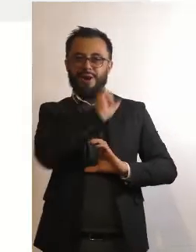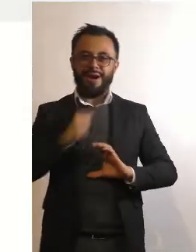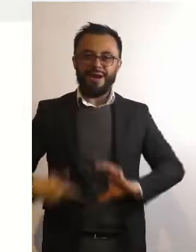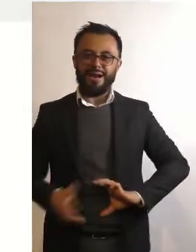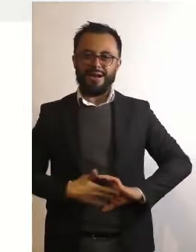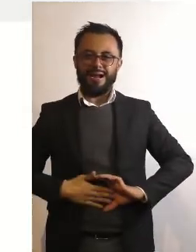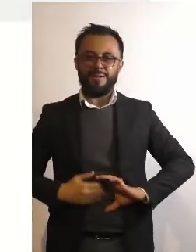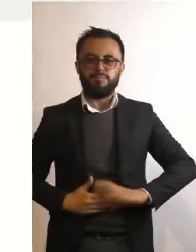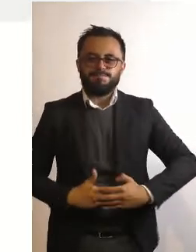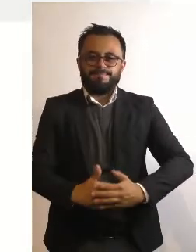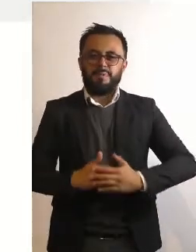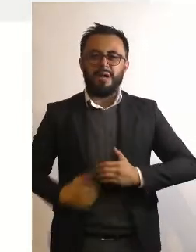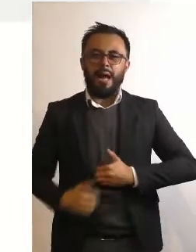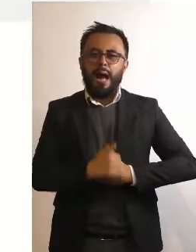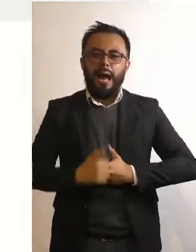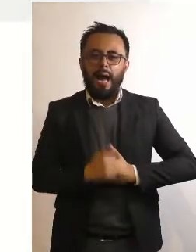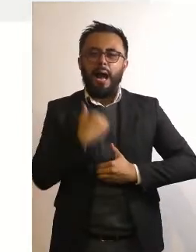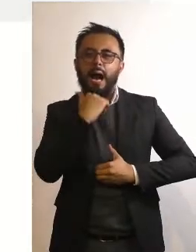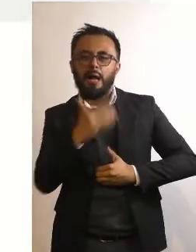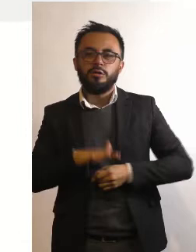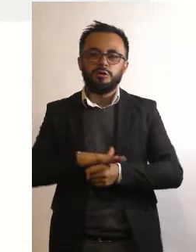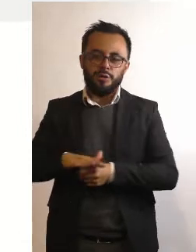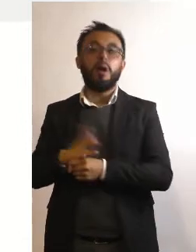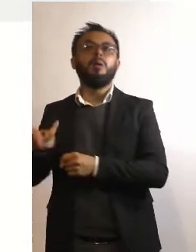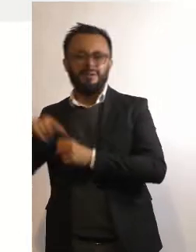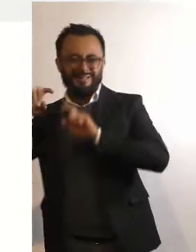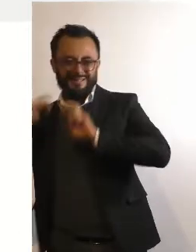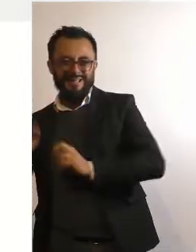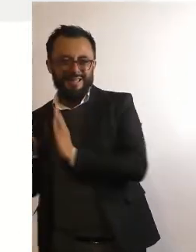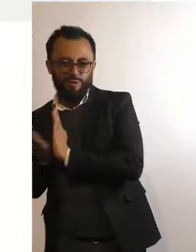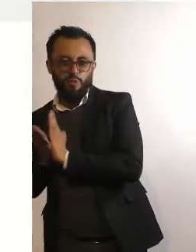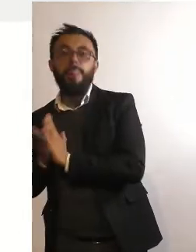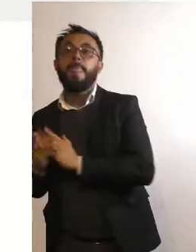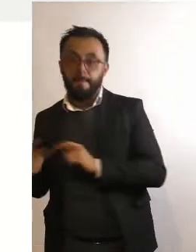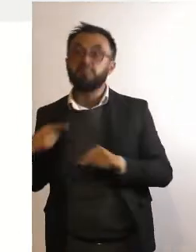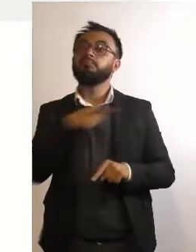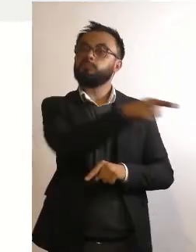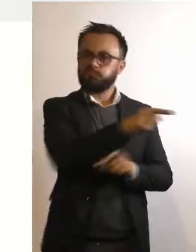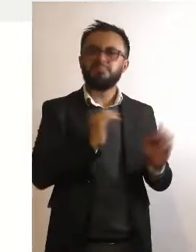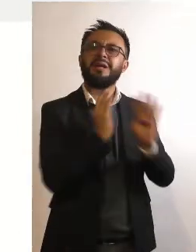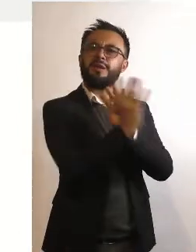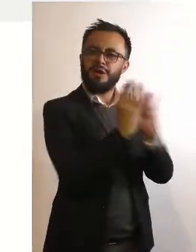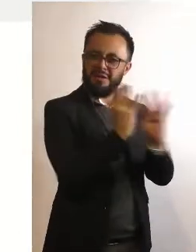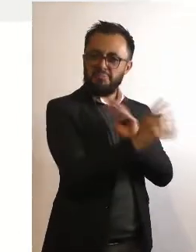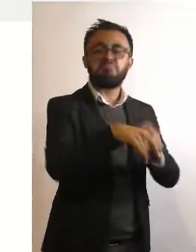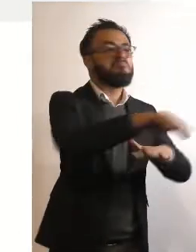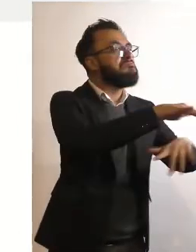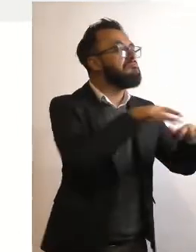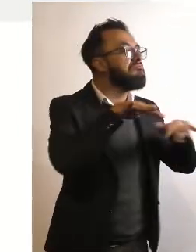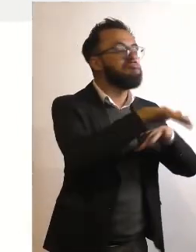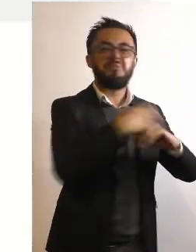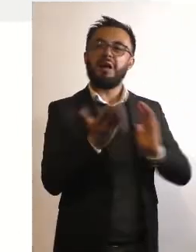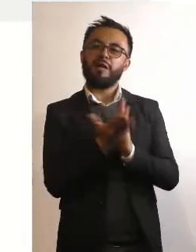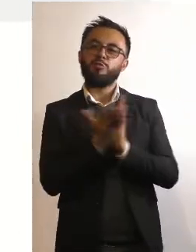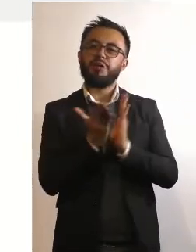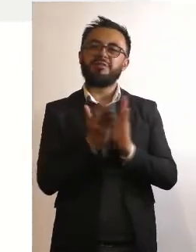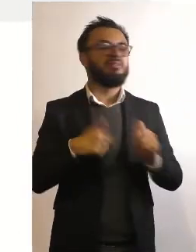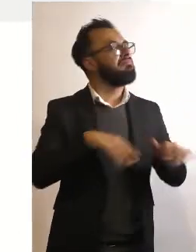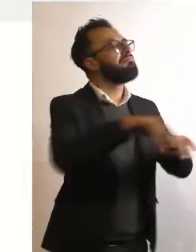más esa posibilidad de que nuestros estudiantes estén rotando por allí y podamos fortalecer esta